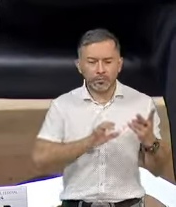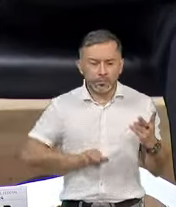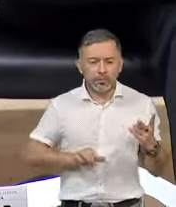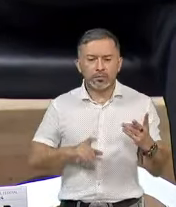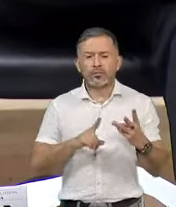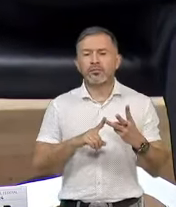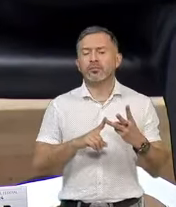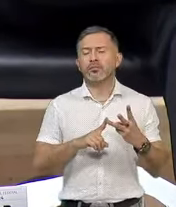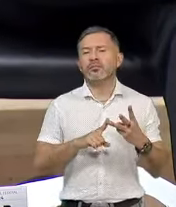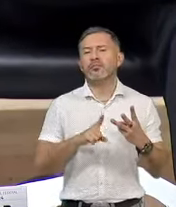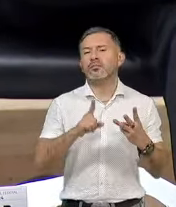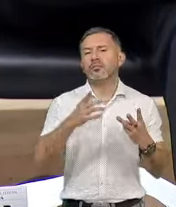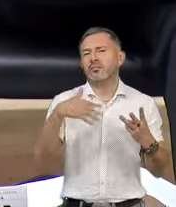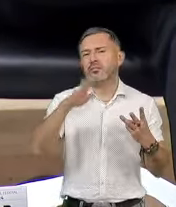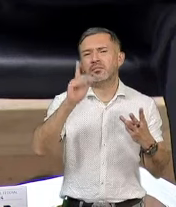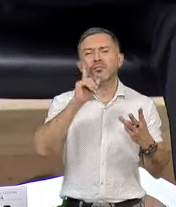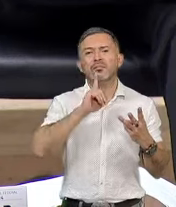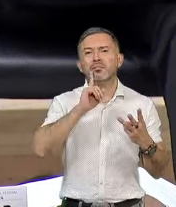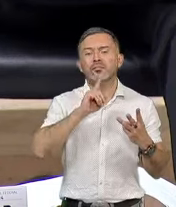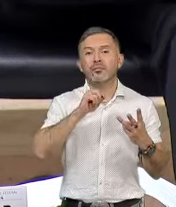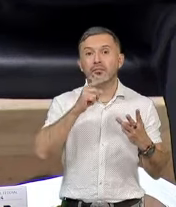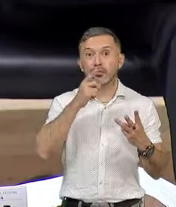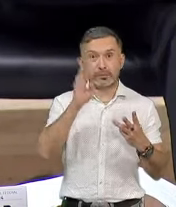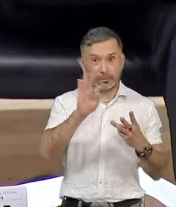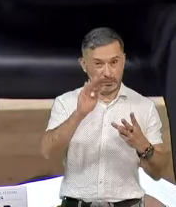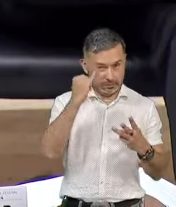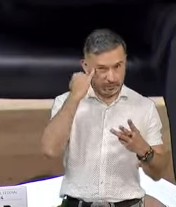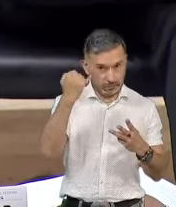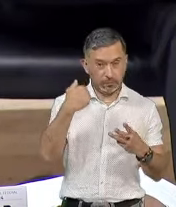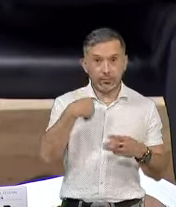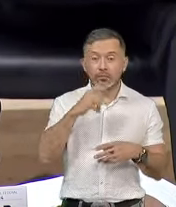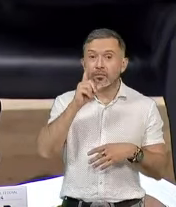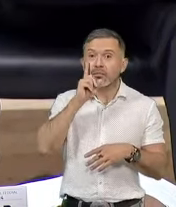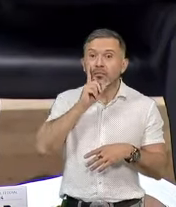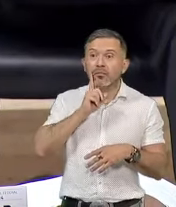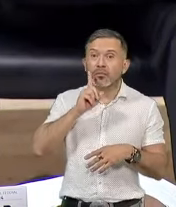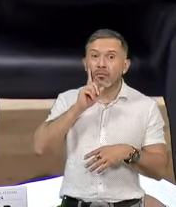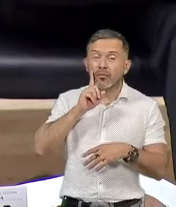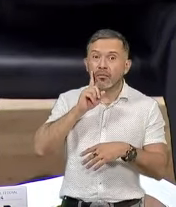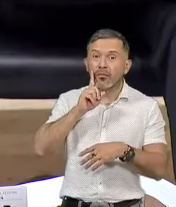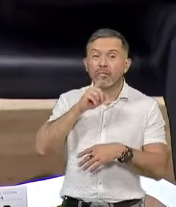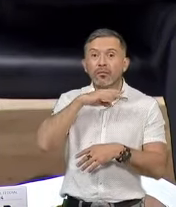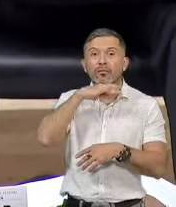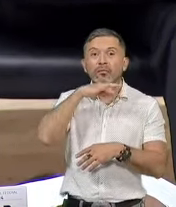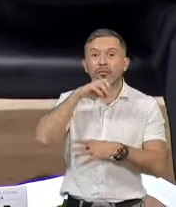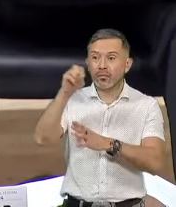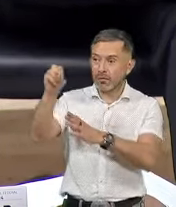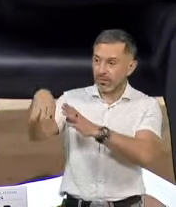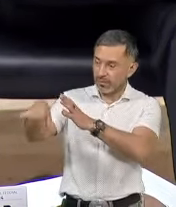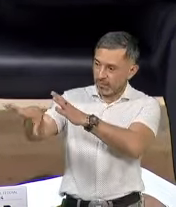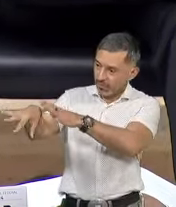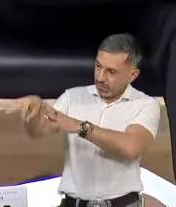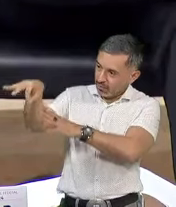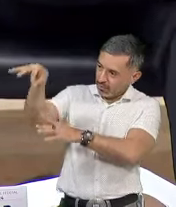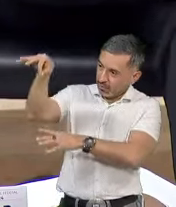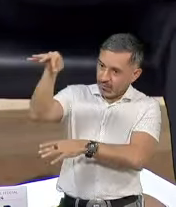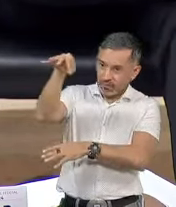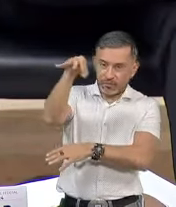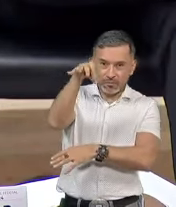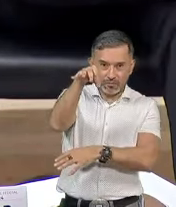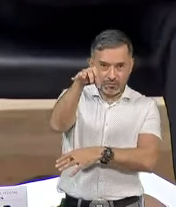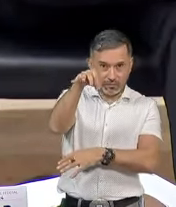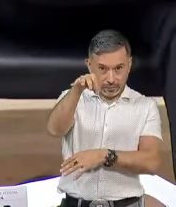mujer y si yo dijera la sacaron de la basura aquí no dirían que yo estoy expresando